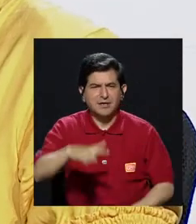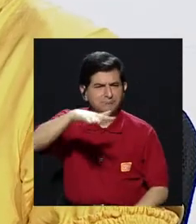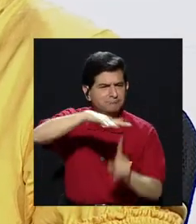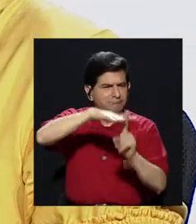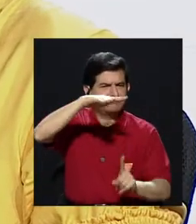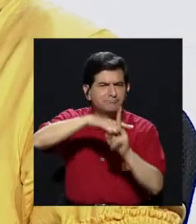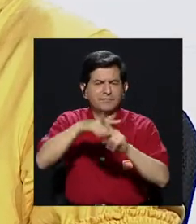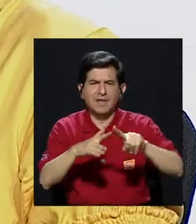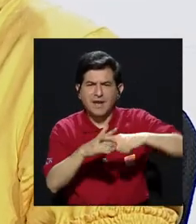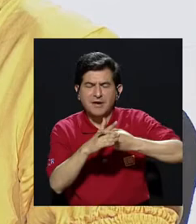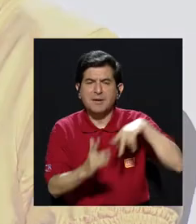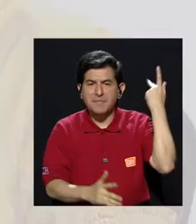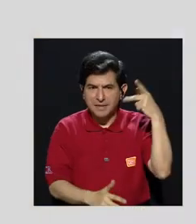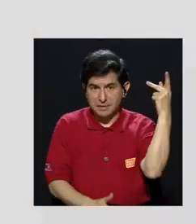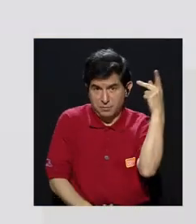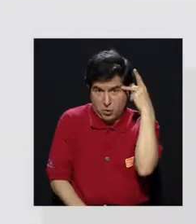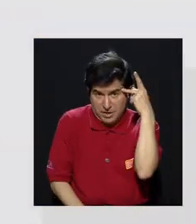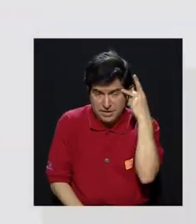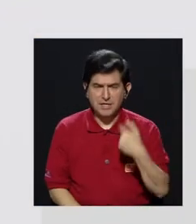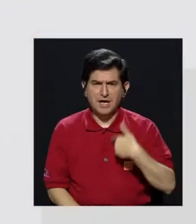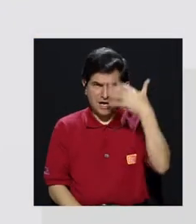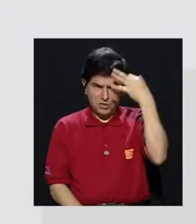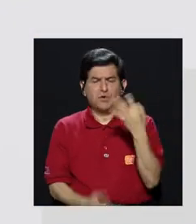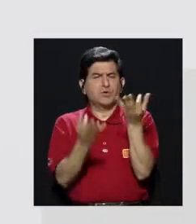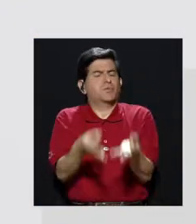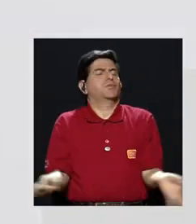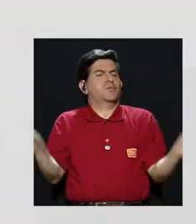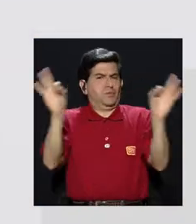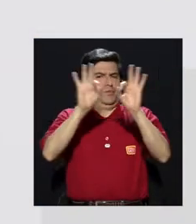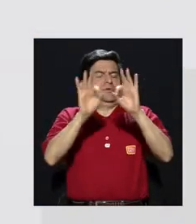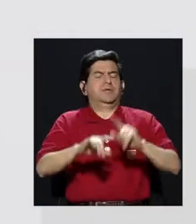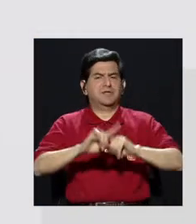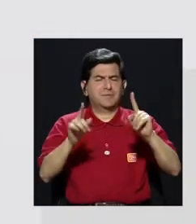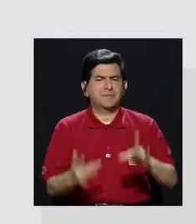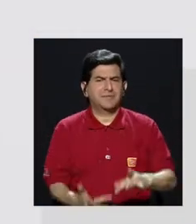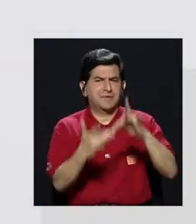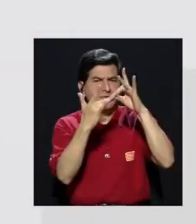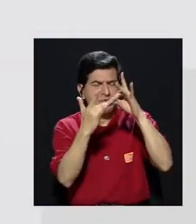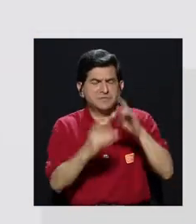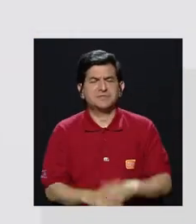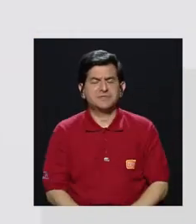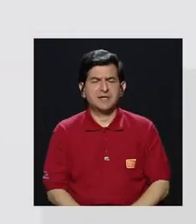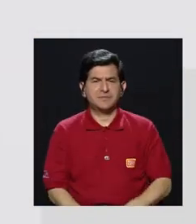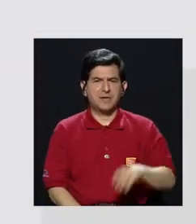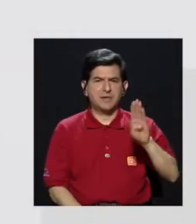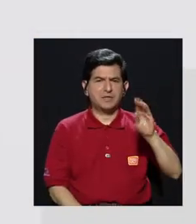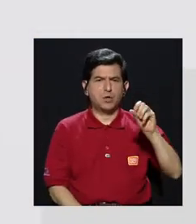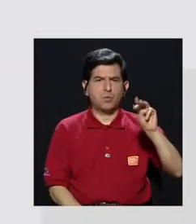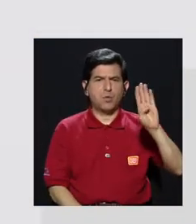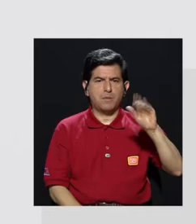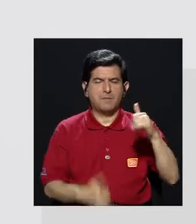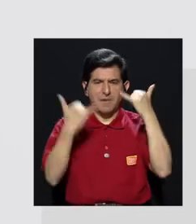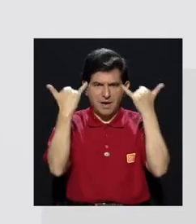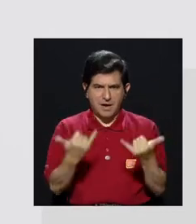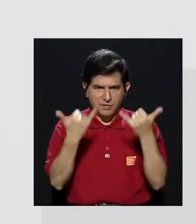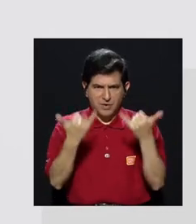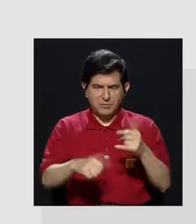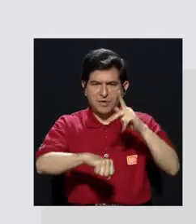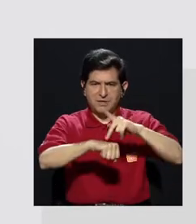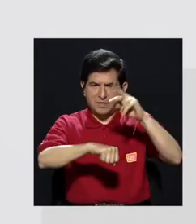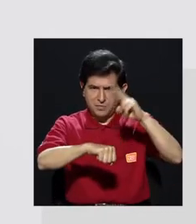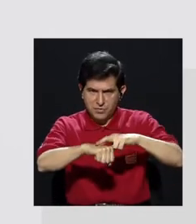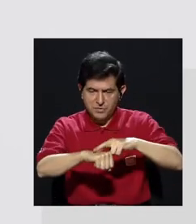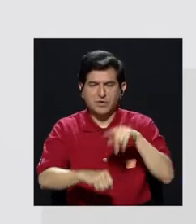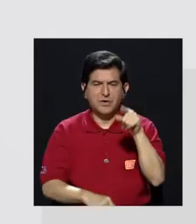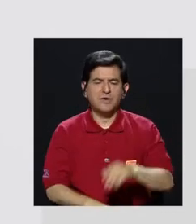visibilización una herramienta política me parece que es importante pero particularmente la bomba en el escenario actual en puerto rico